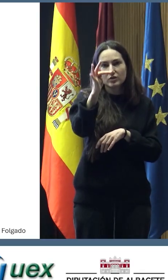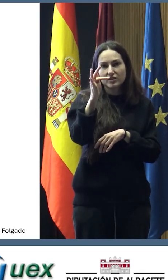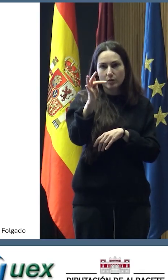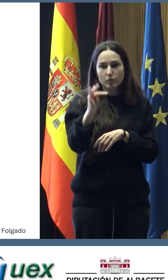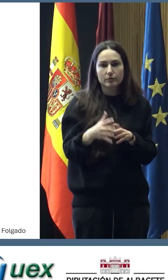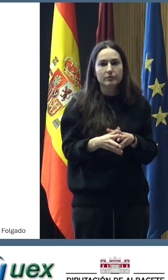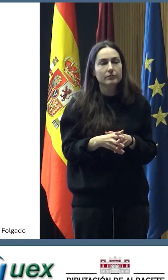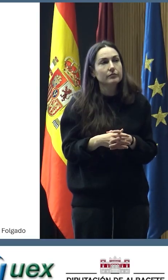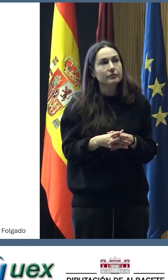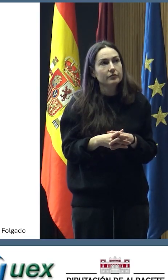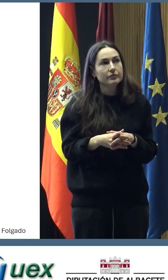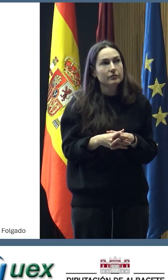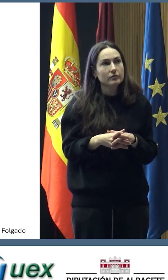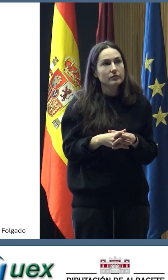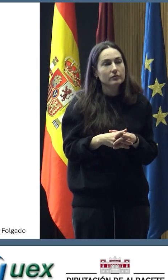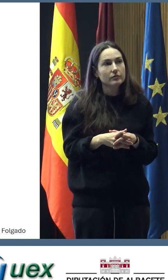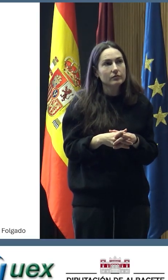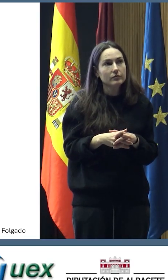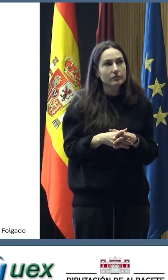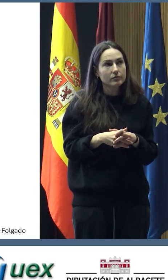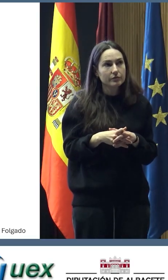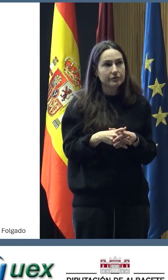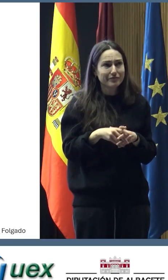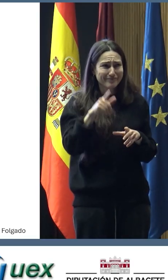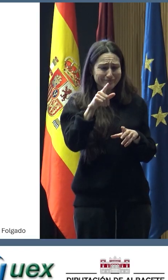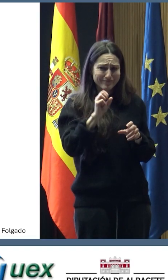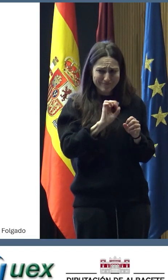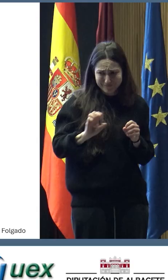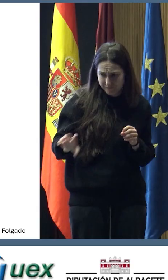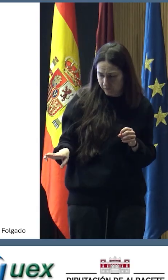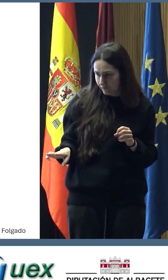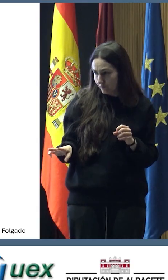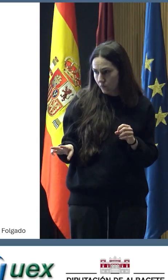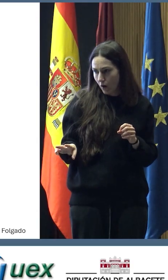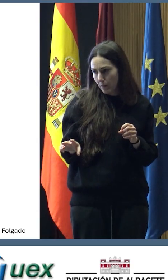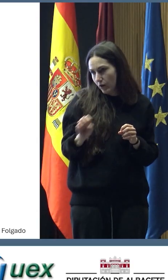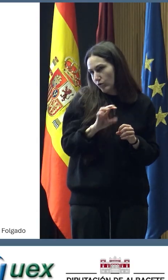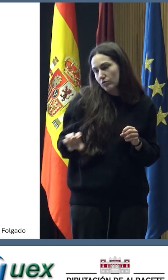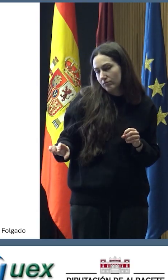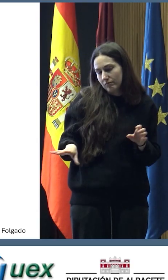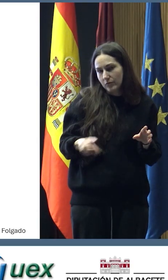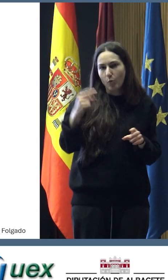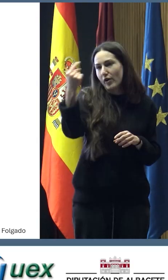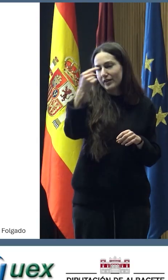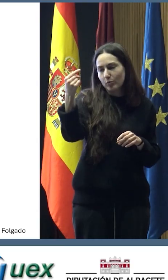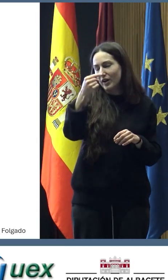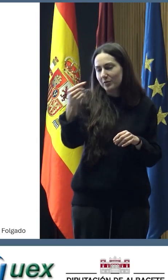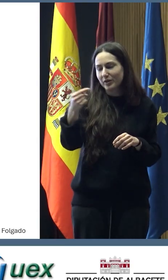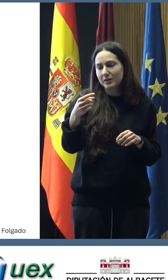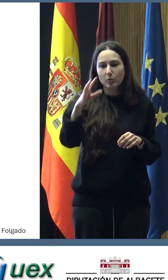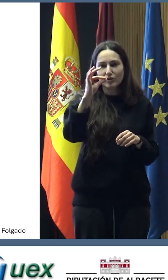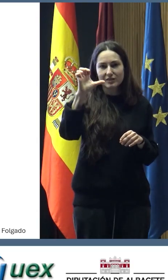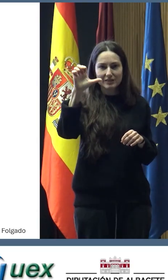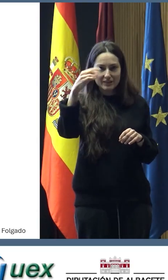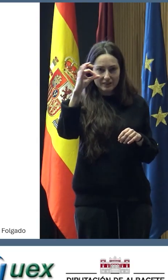os he presentado ahí lo peor en en los sesgos